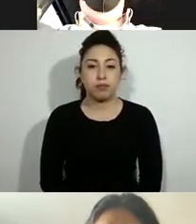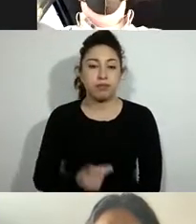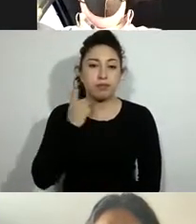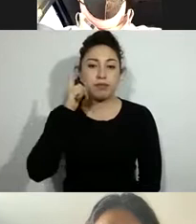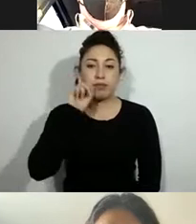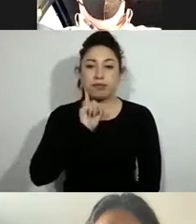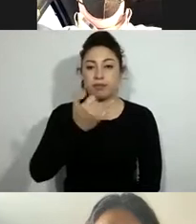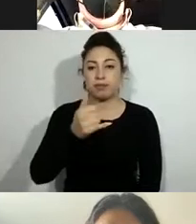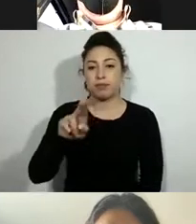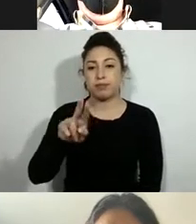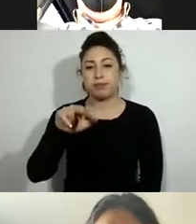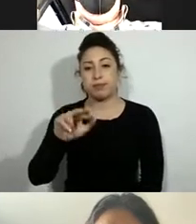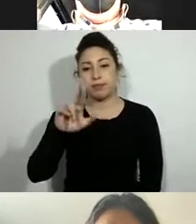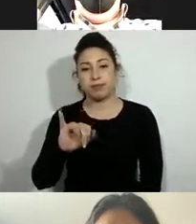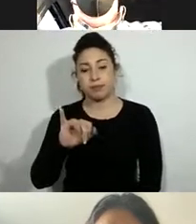Ayala Zúñiga.